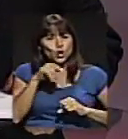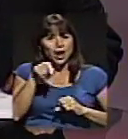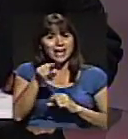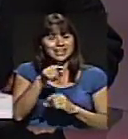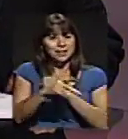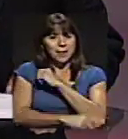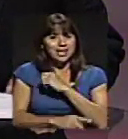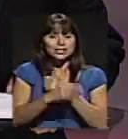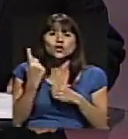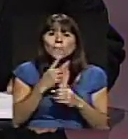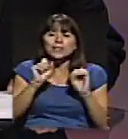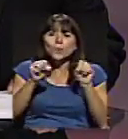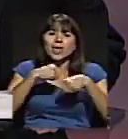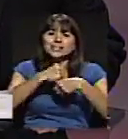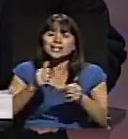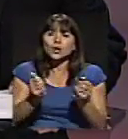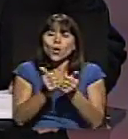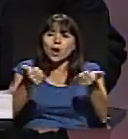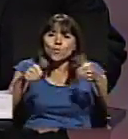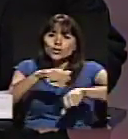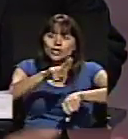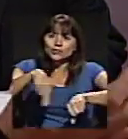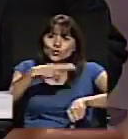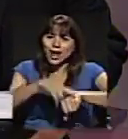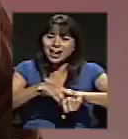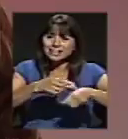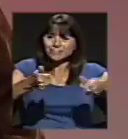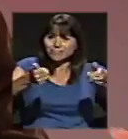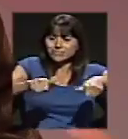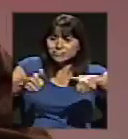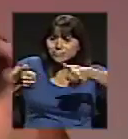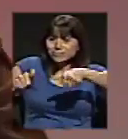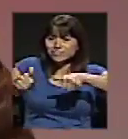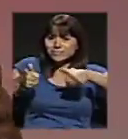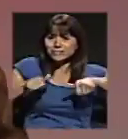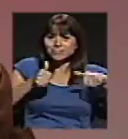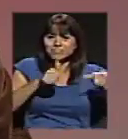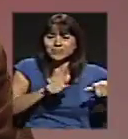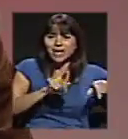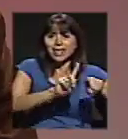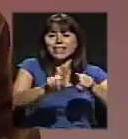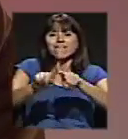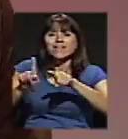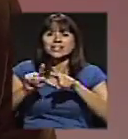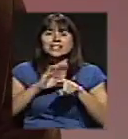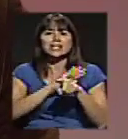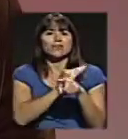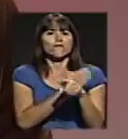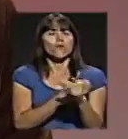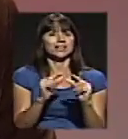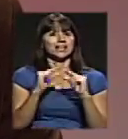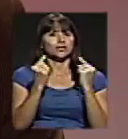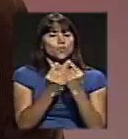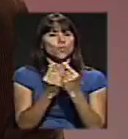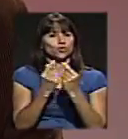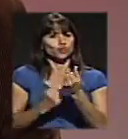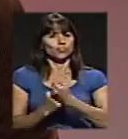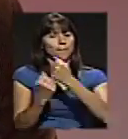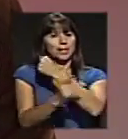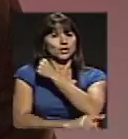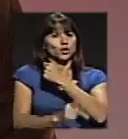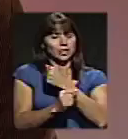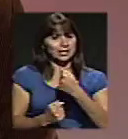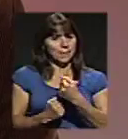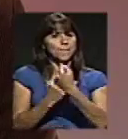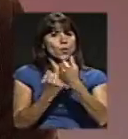grandes acuerdos nacionales, con niveles de consenso donde diversas fuerzas patrióticas aporten. Por lo tanto, la